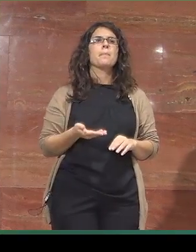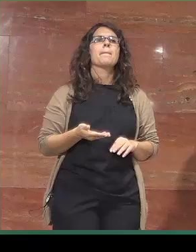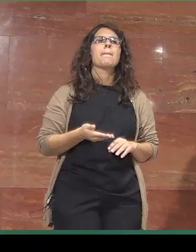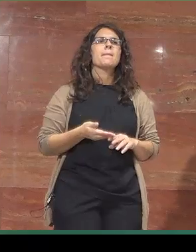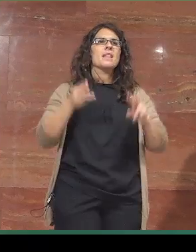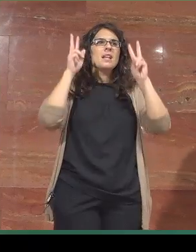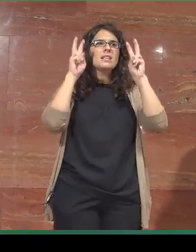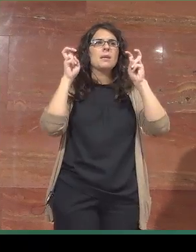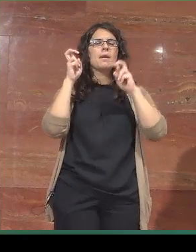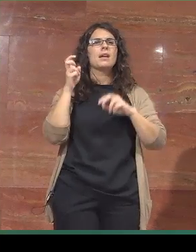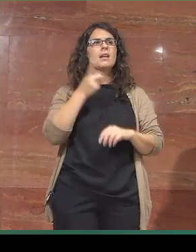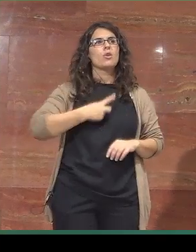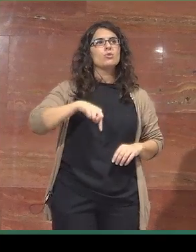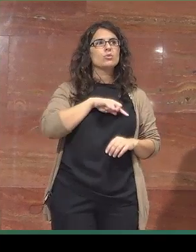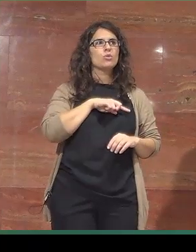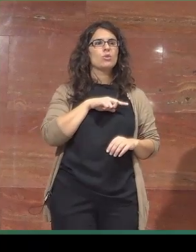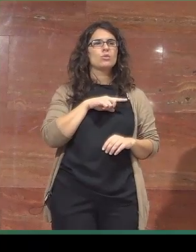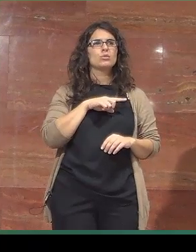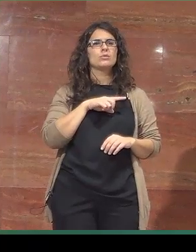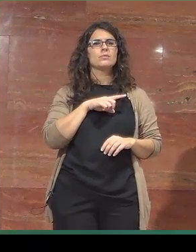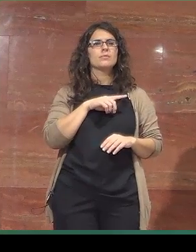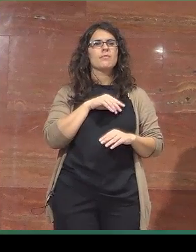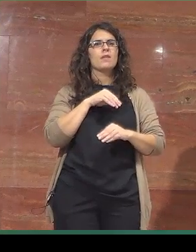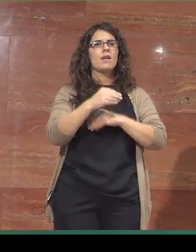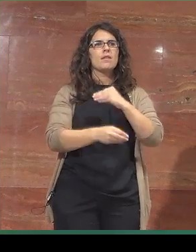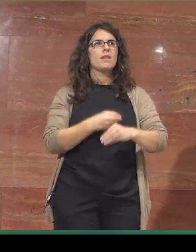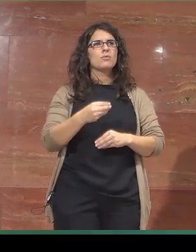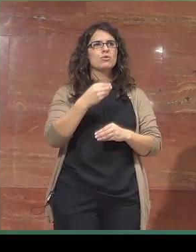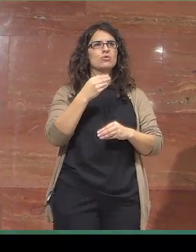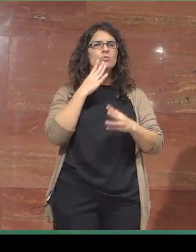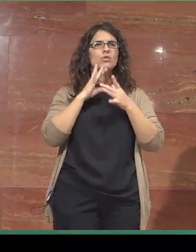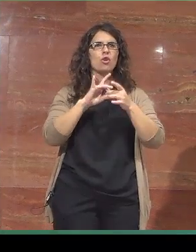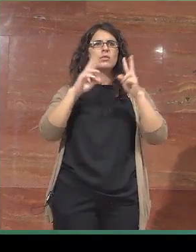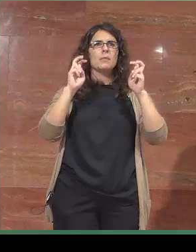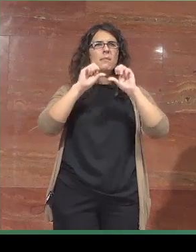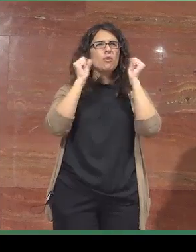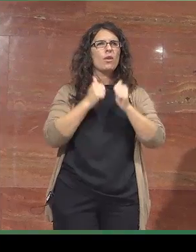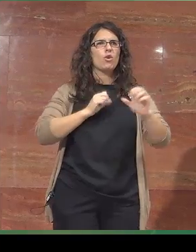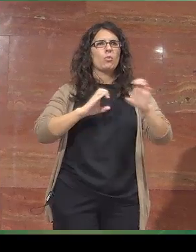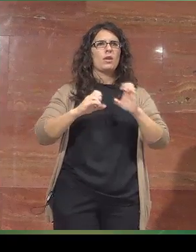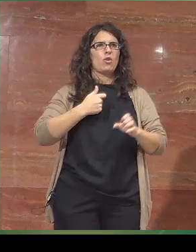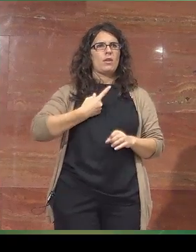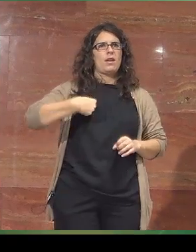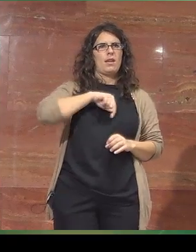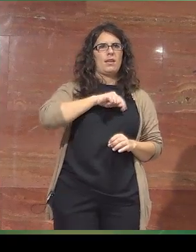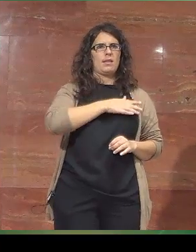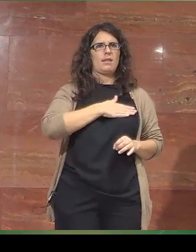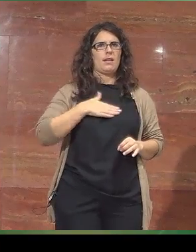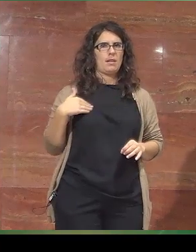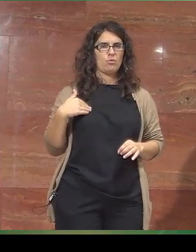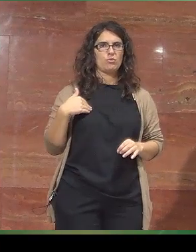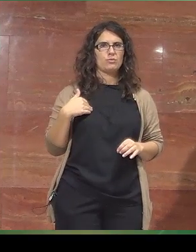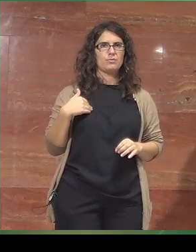supuestos que estamos adoptando acerca del modelo de comunicación que queremos, ¿no? Estamos